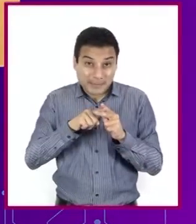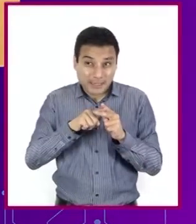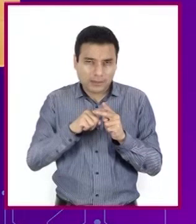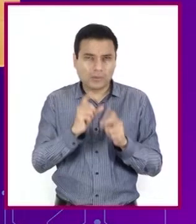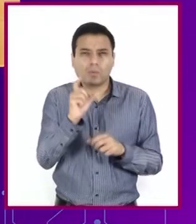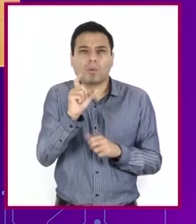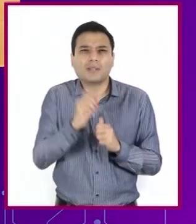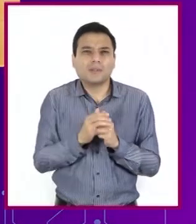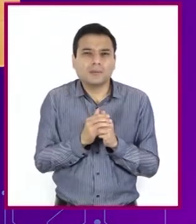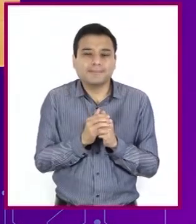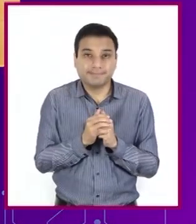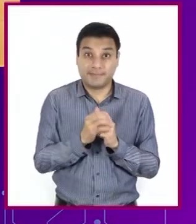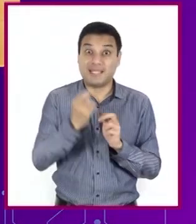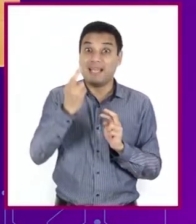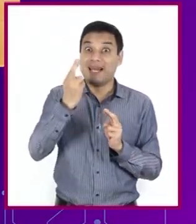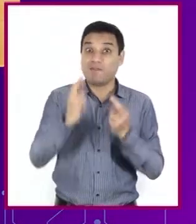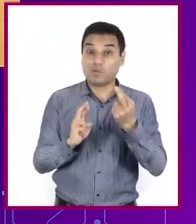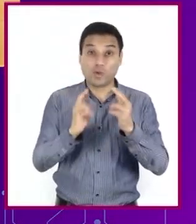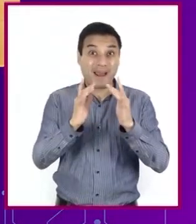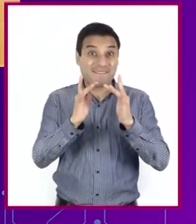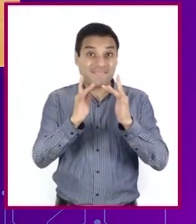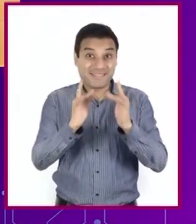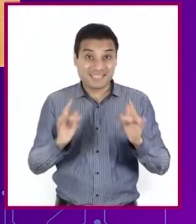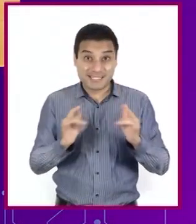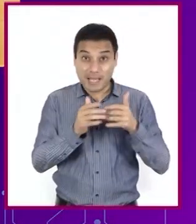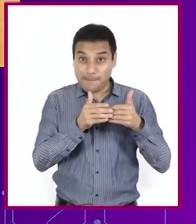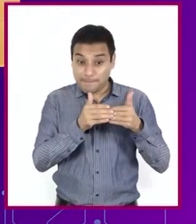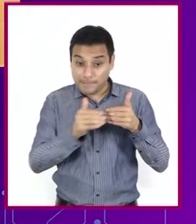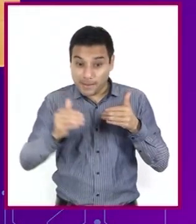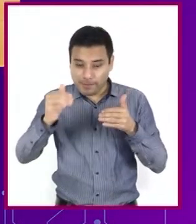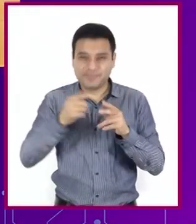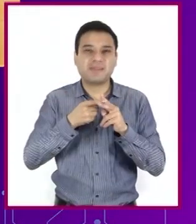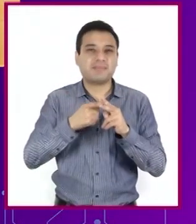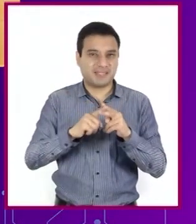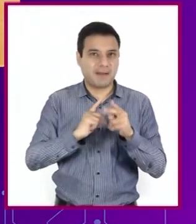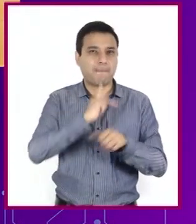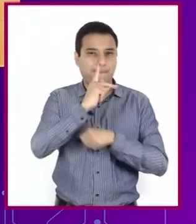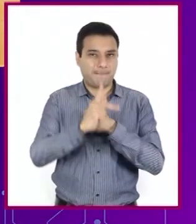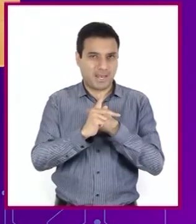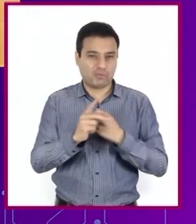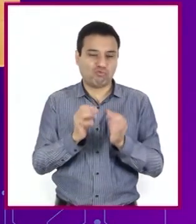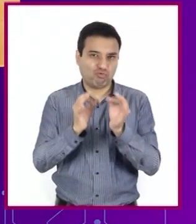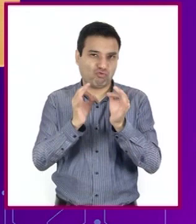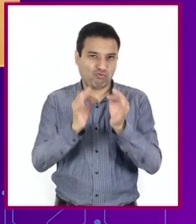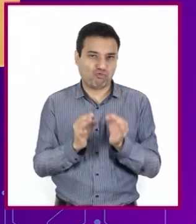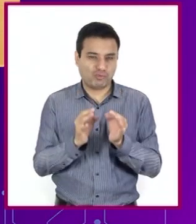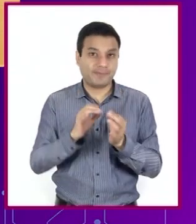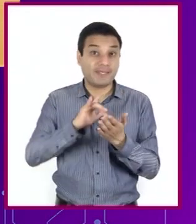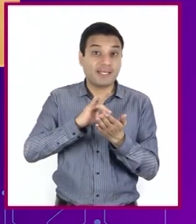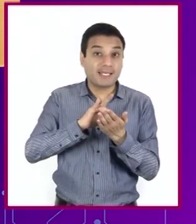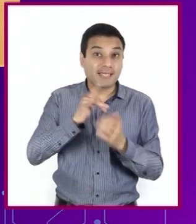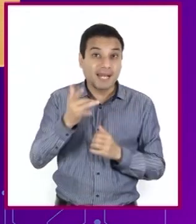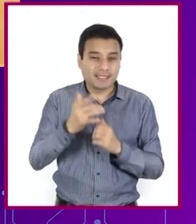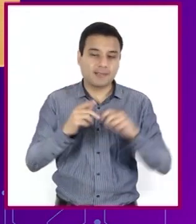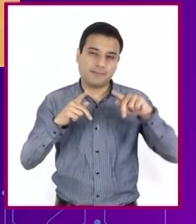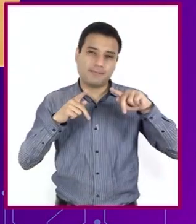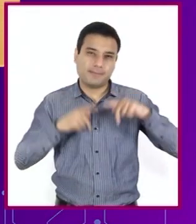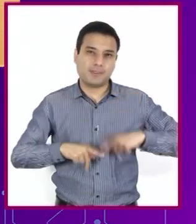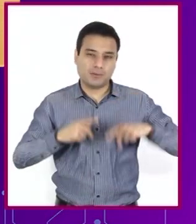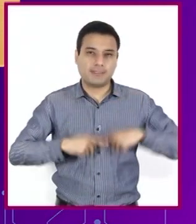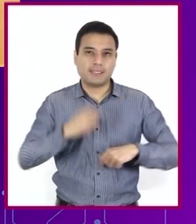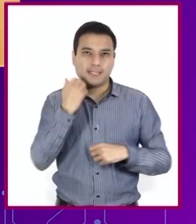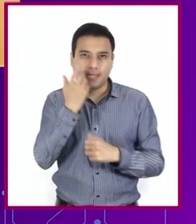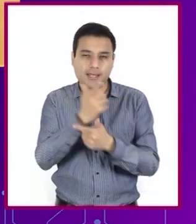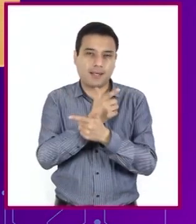Revolución Francesa que comenzó a tomar forma la idea de nación, como consecuencia de la difusión de los ideales de libertad e igualdad